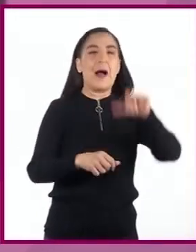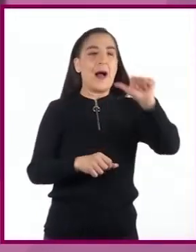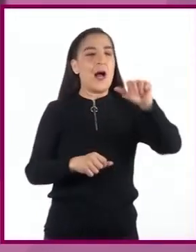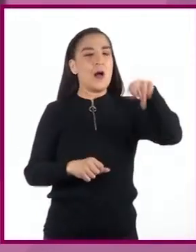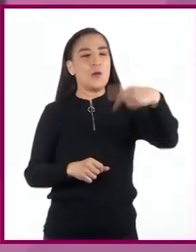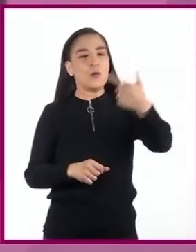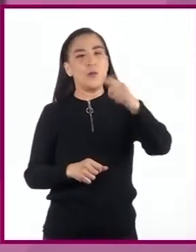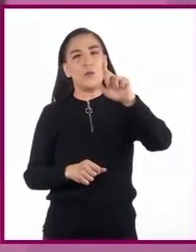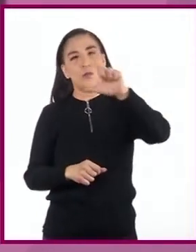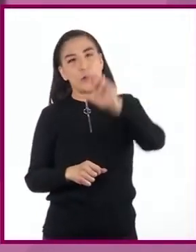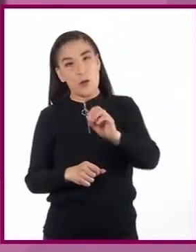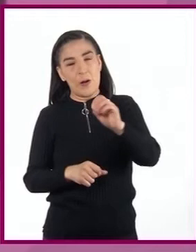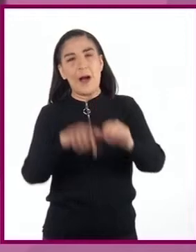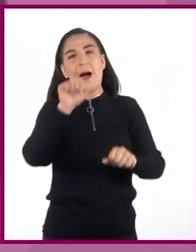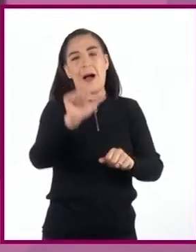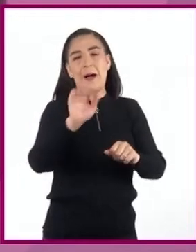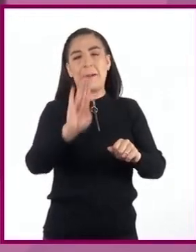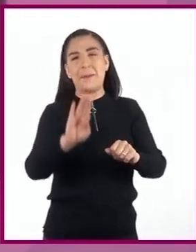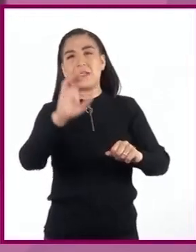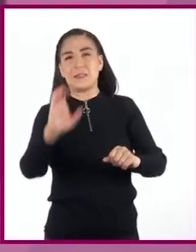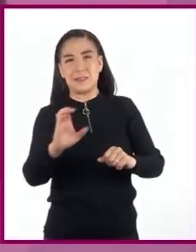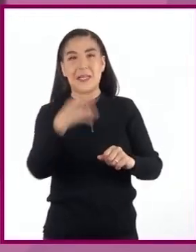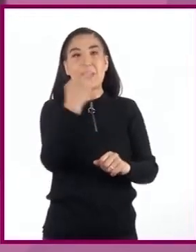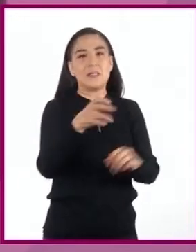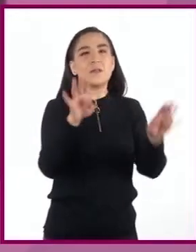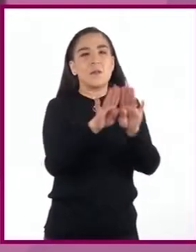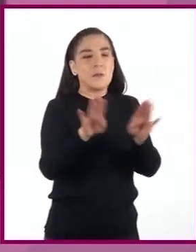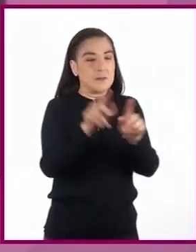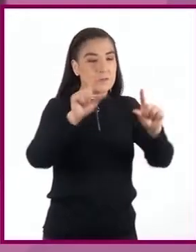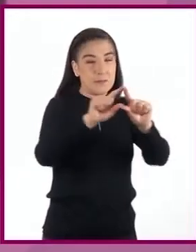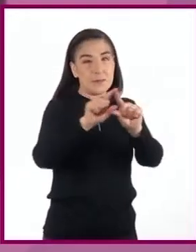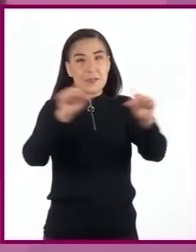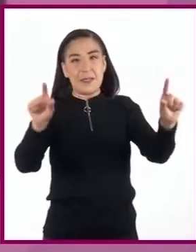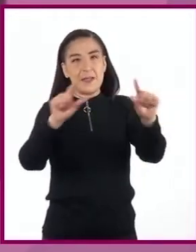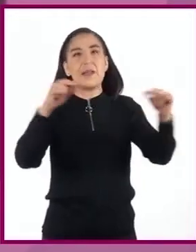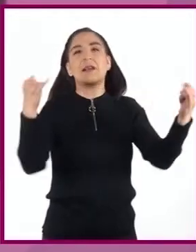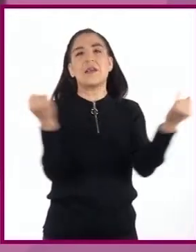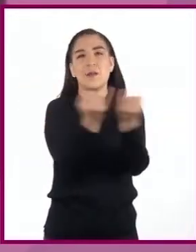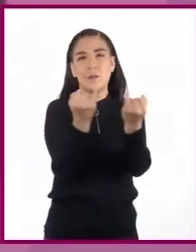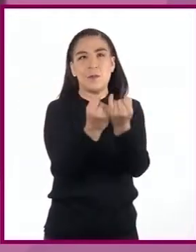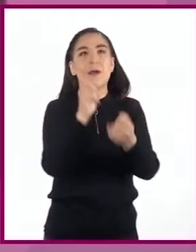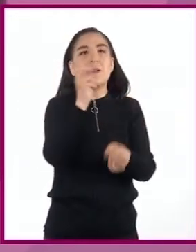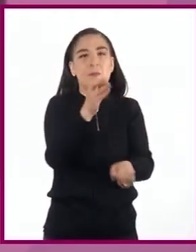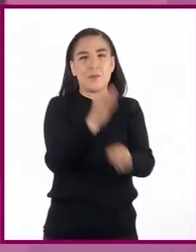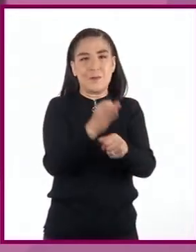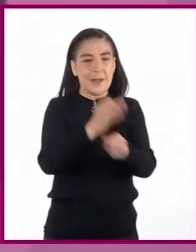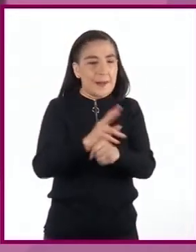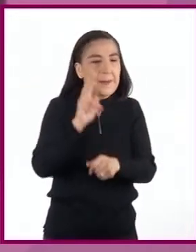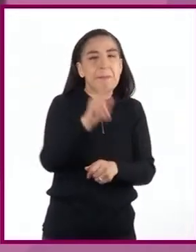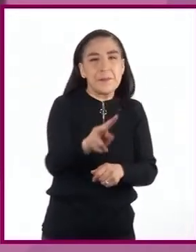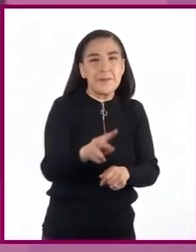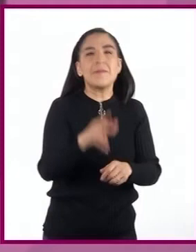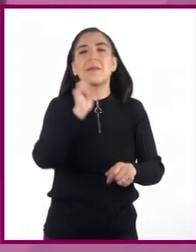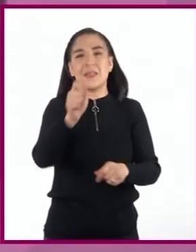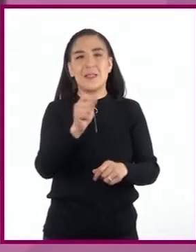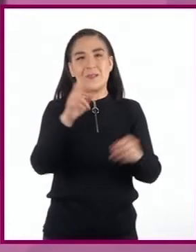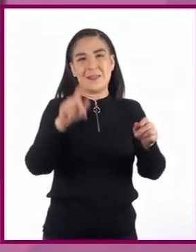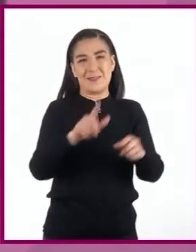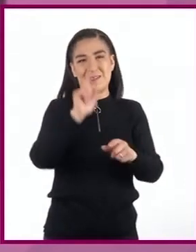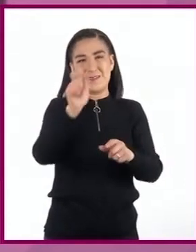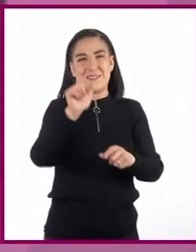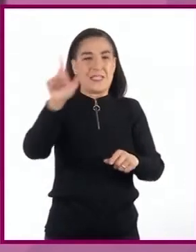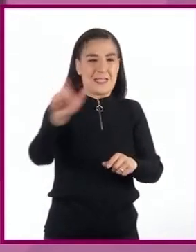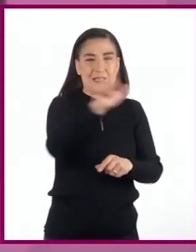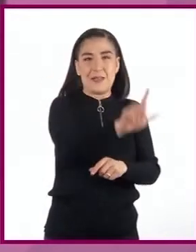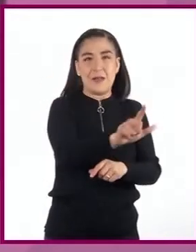ángulo ABC. Observemos que la letra B, que corresponde al vértice donde se intersecan los 2 lados, se